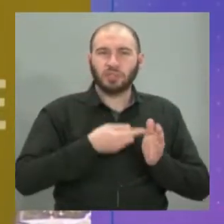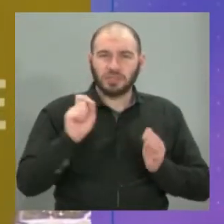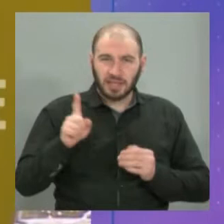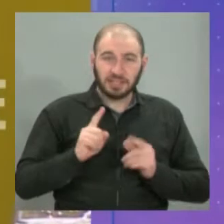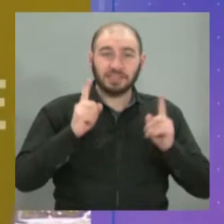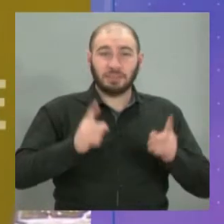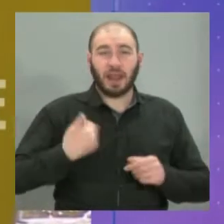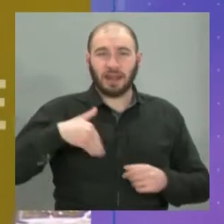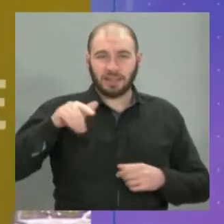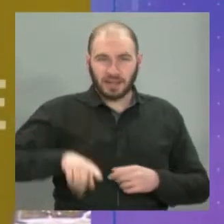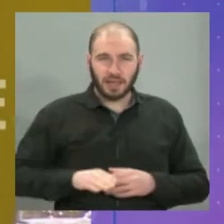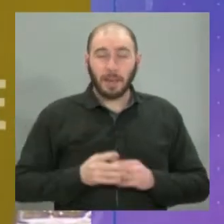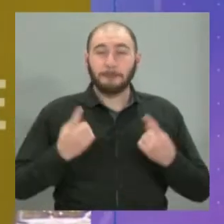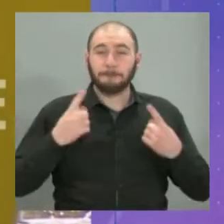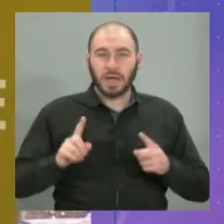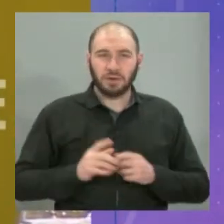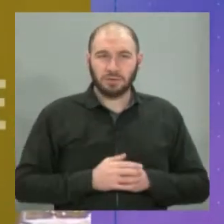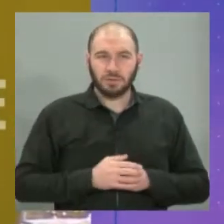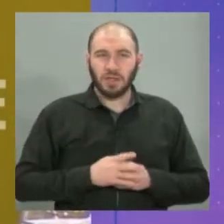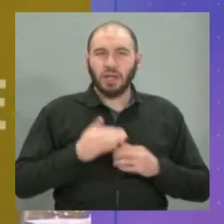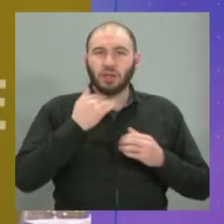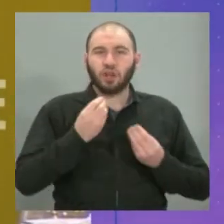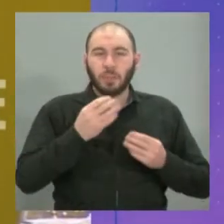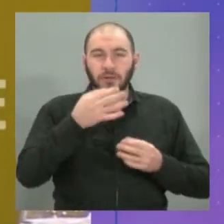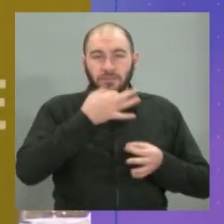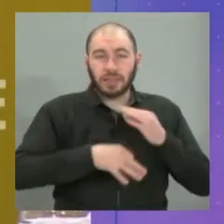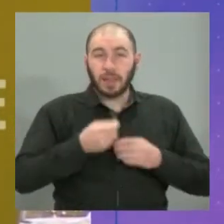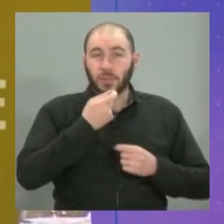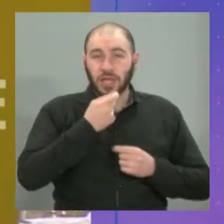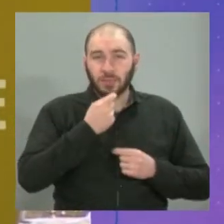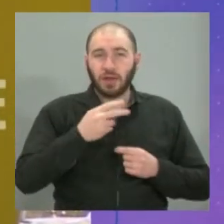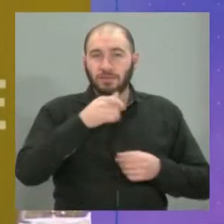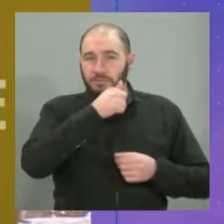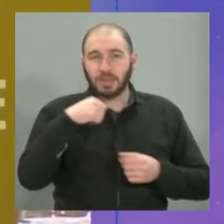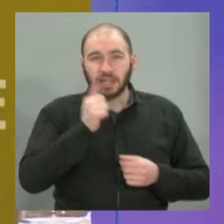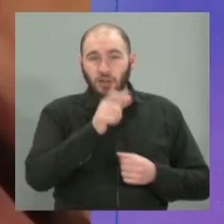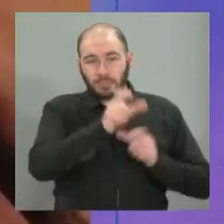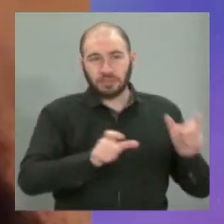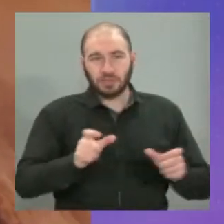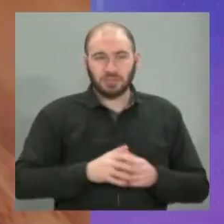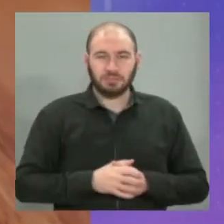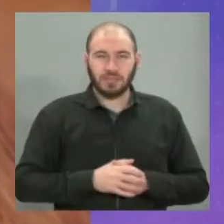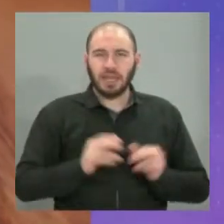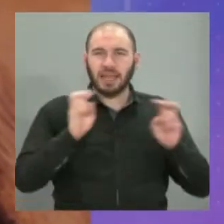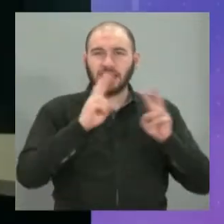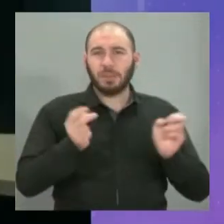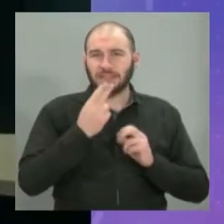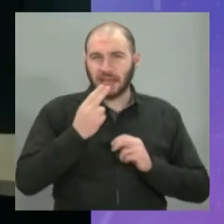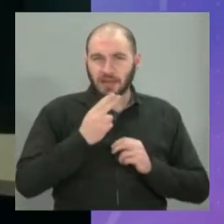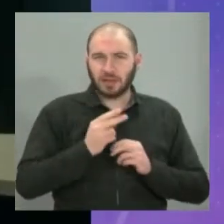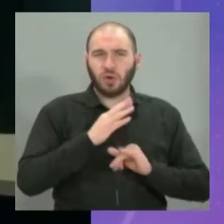y también en el país, ¿por qué no? Pero no sabemos cómo se vende, por ejemplo, veneno para humanos. Hablar del tabaco es